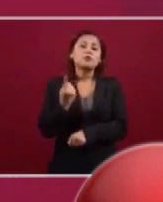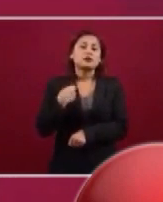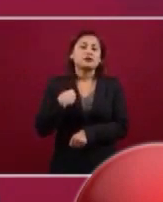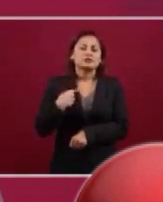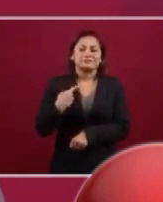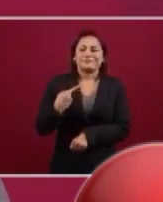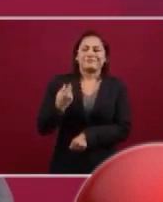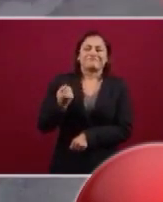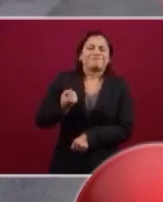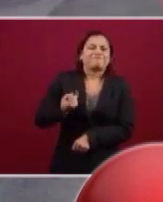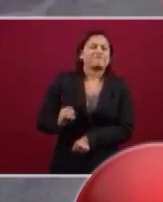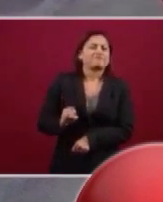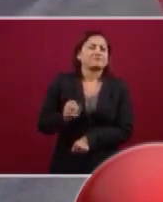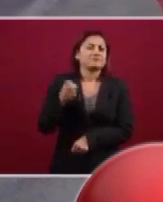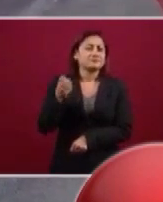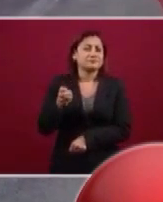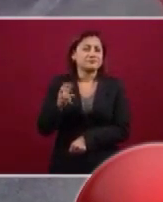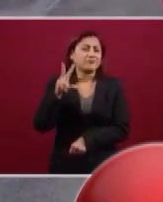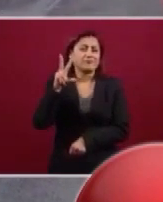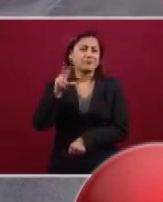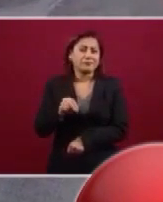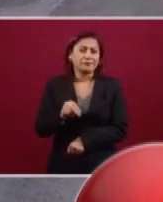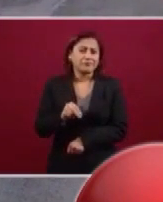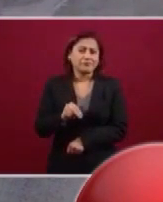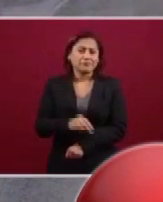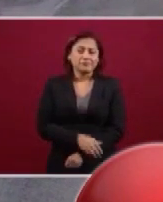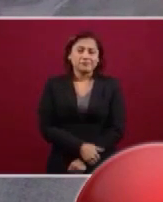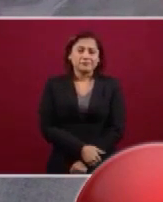absurdo, lo menos,